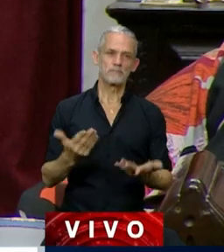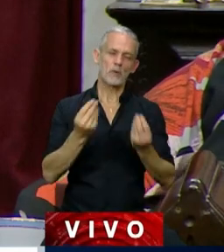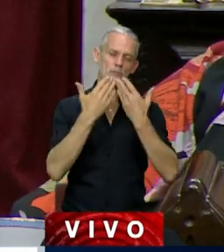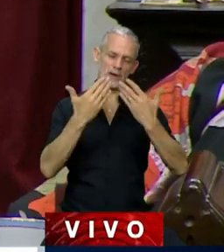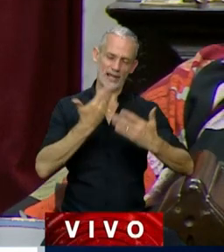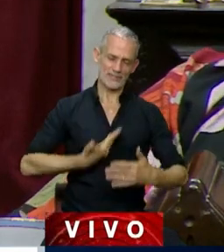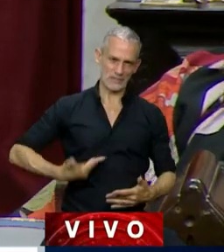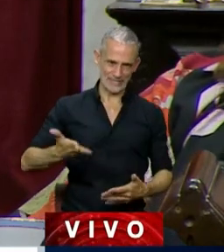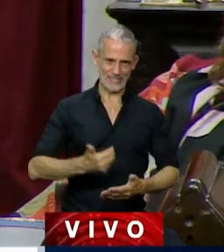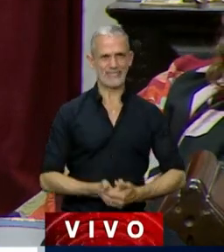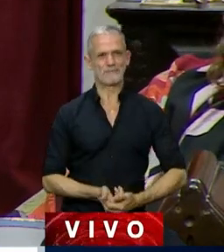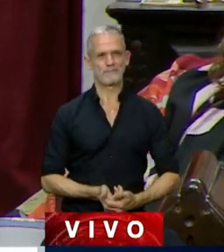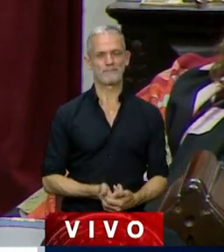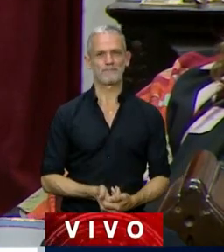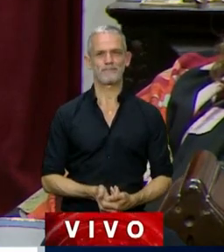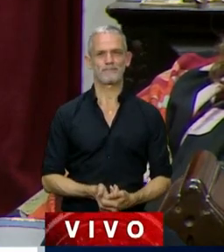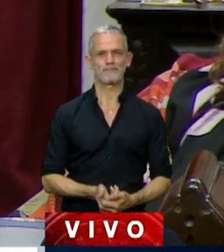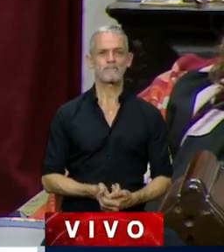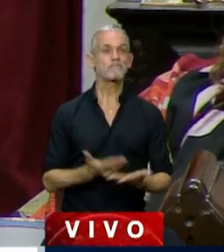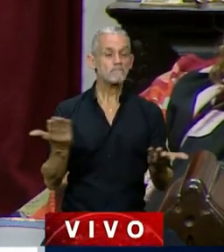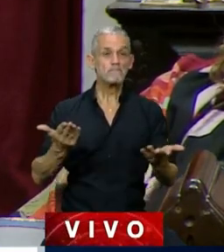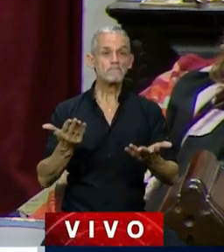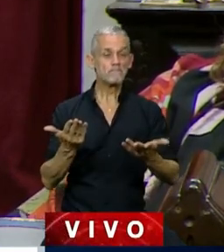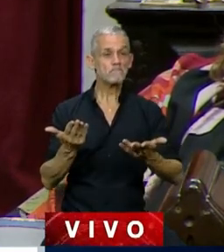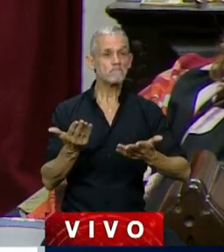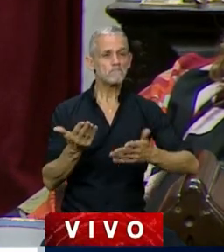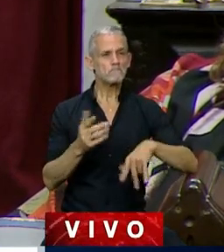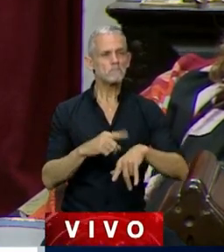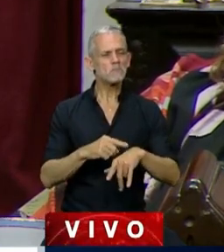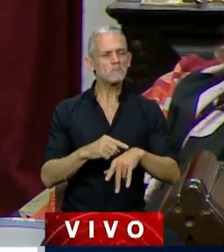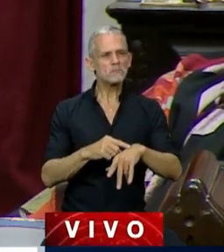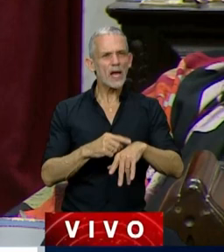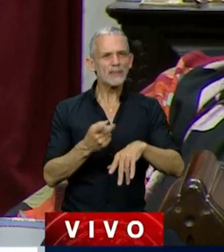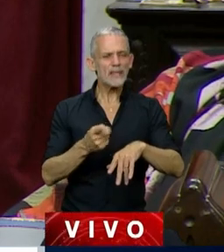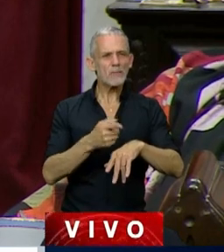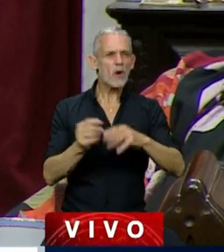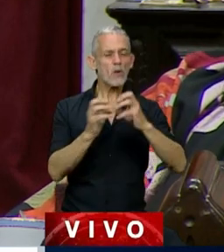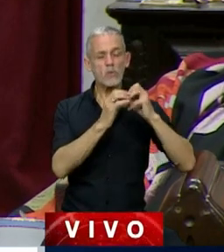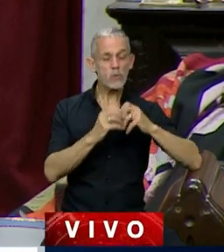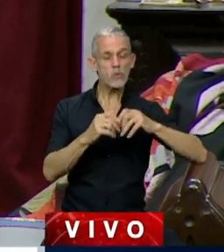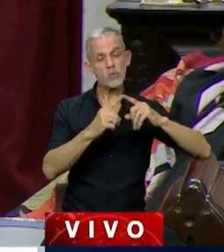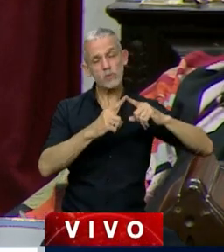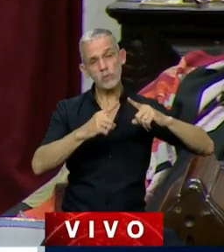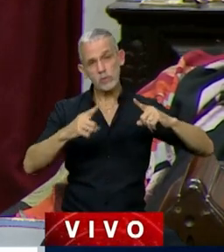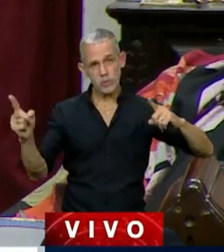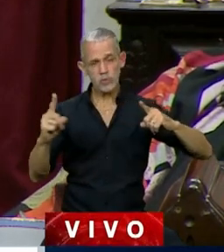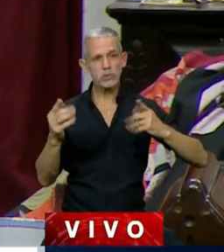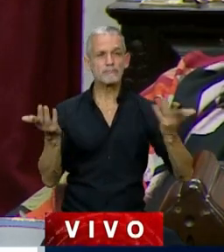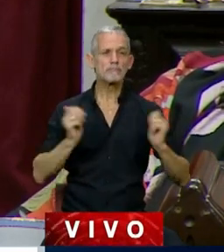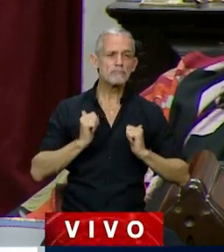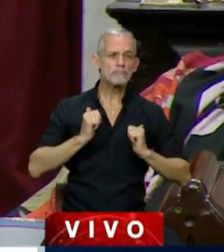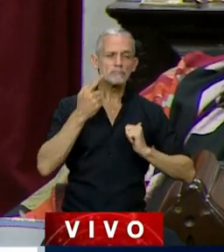Muchas gracias, señor presidente. En el tiempo que lleva este debate, hemos